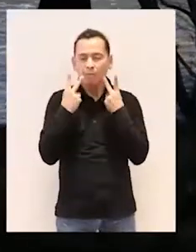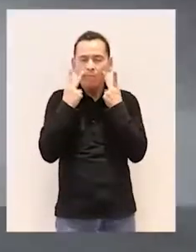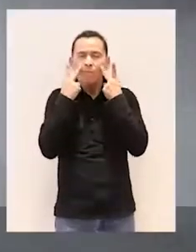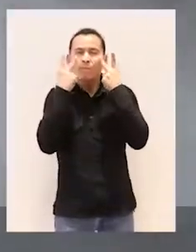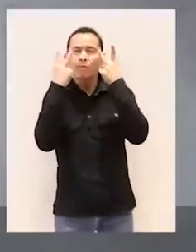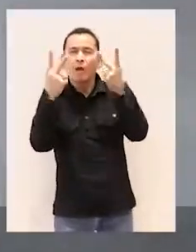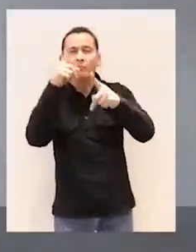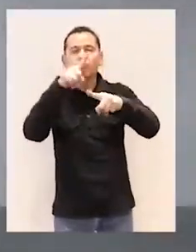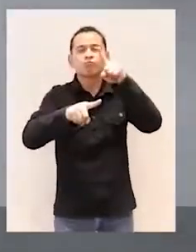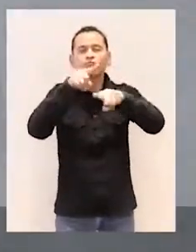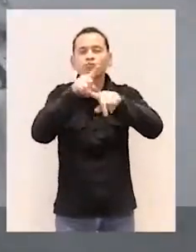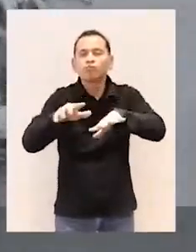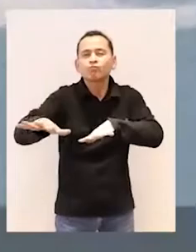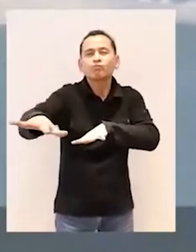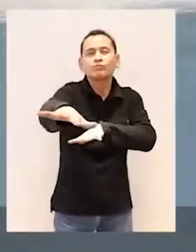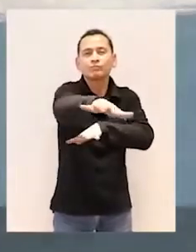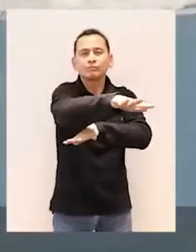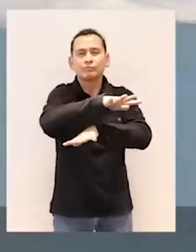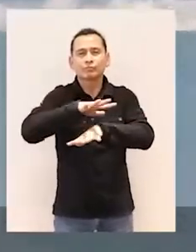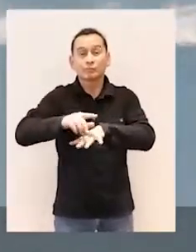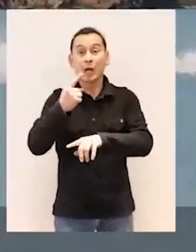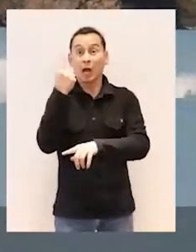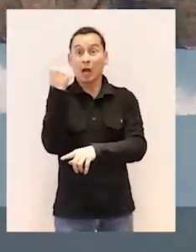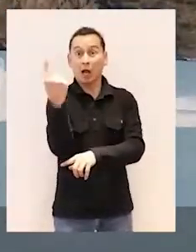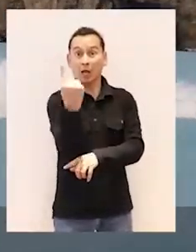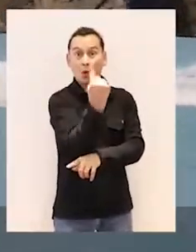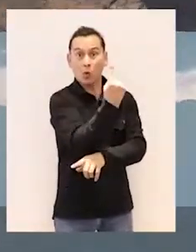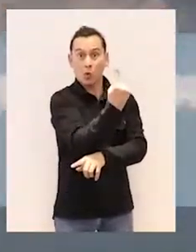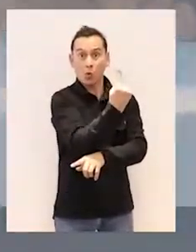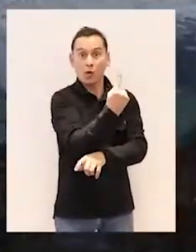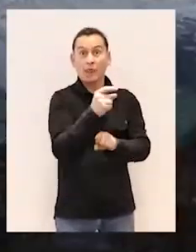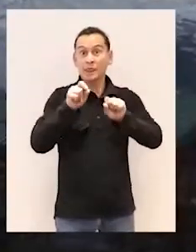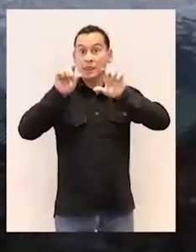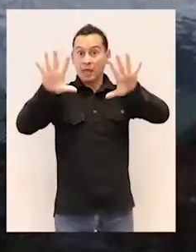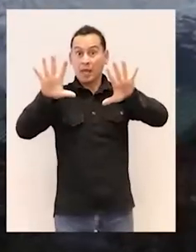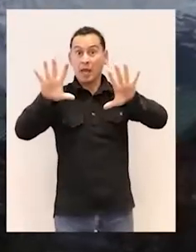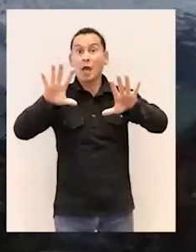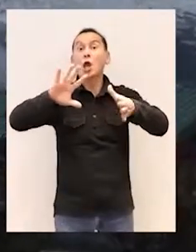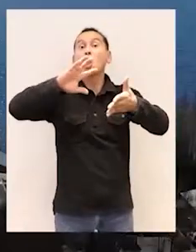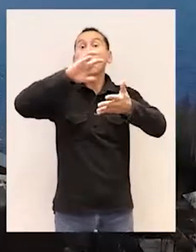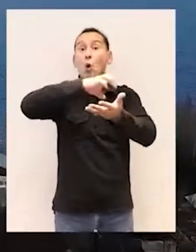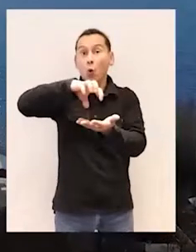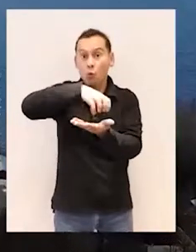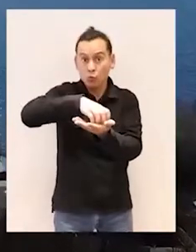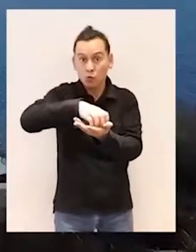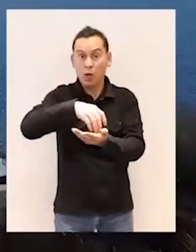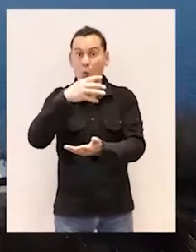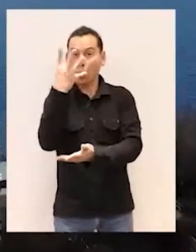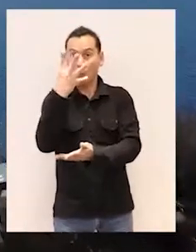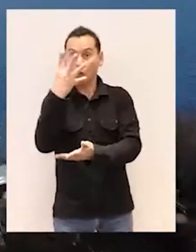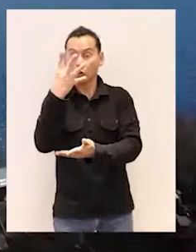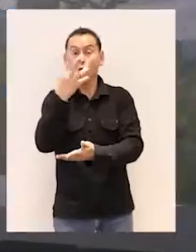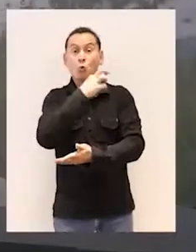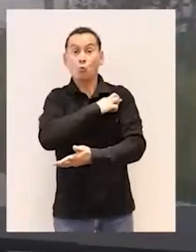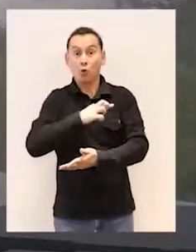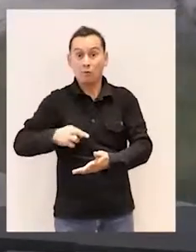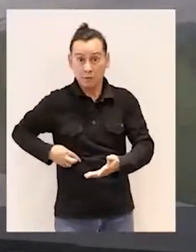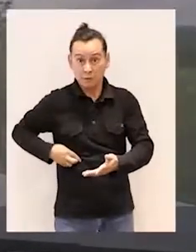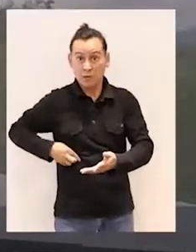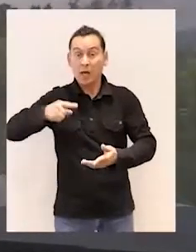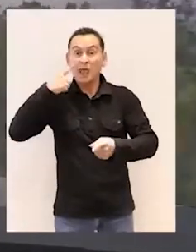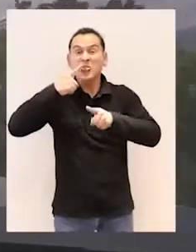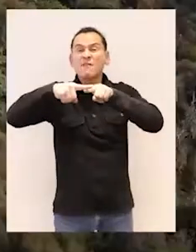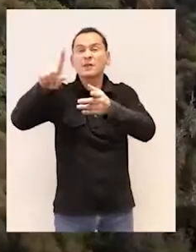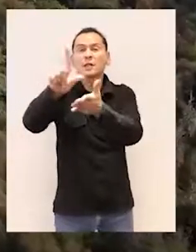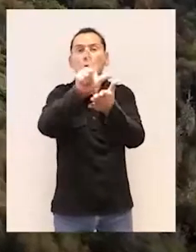un viaje por el territorio y el maritorio para que cada una de nuestras 10 comunas, 4 provincias y las distintas